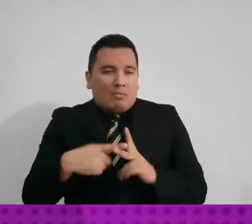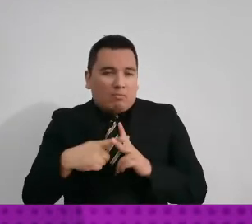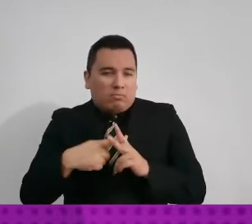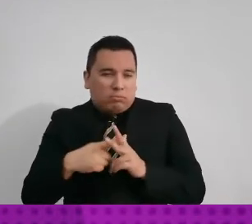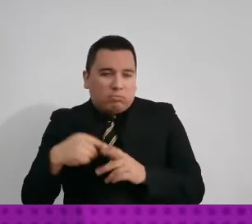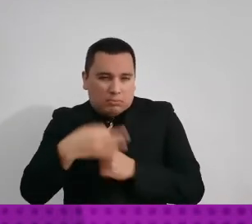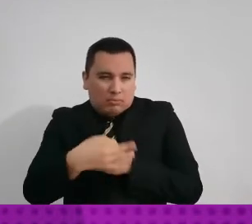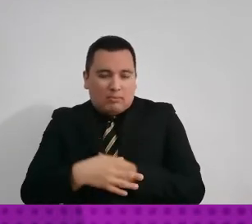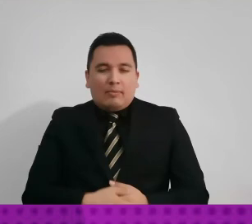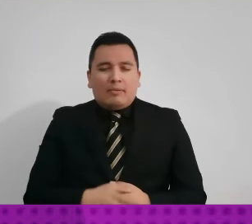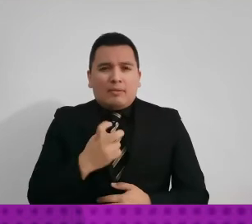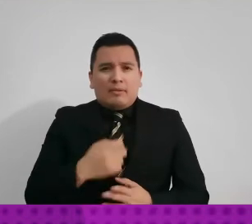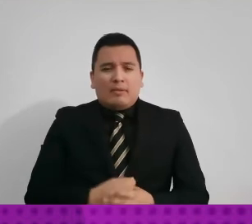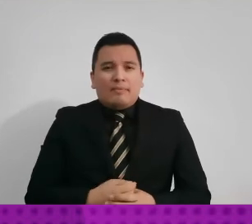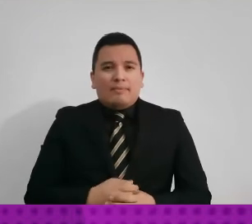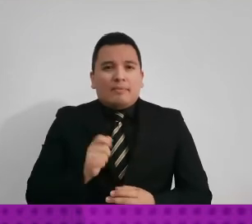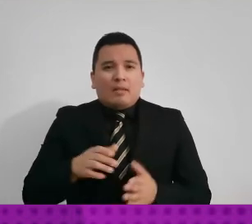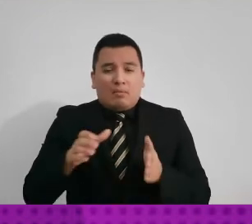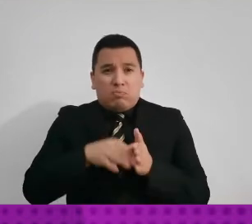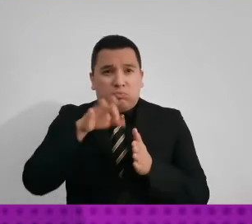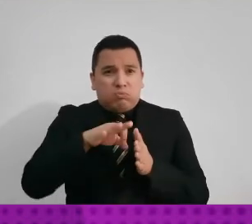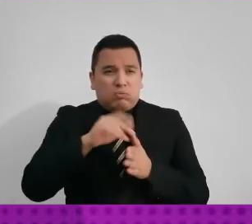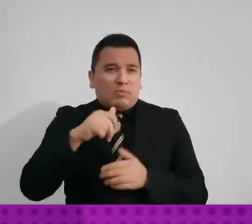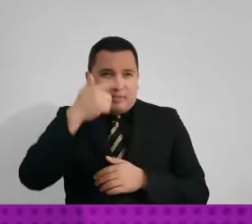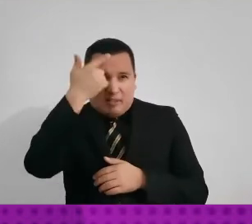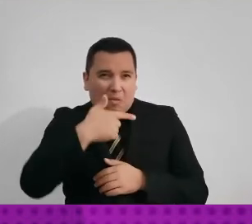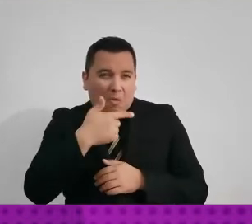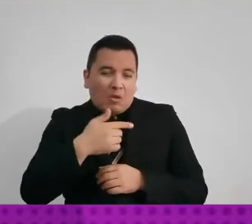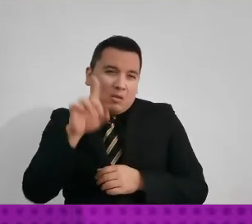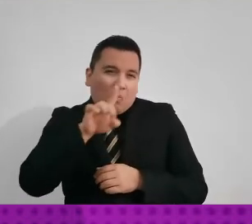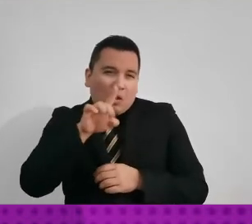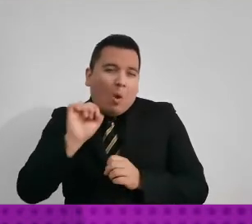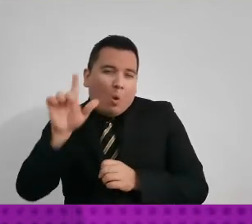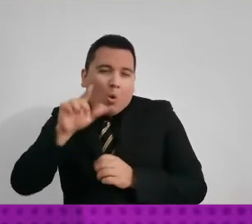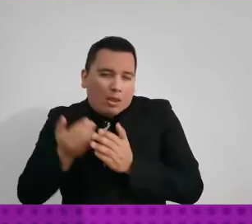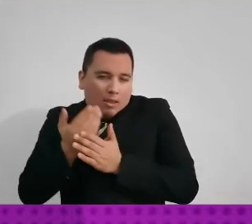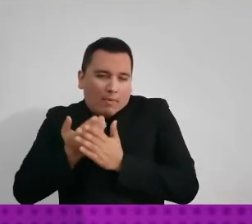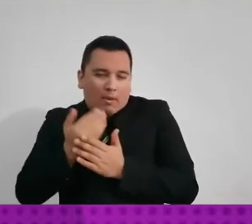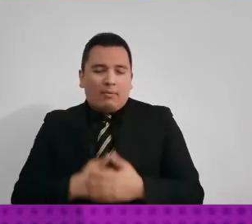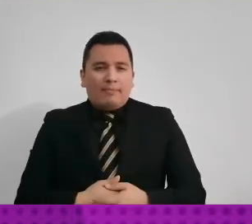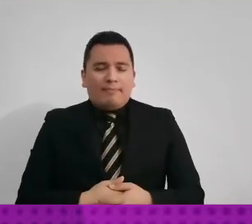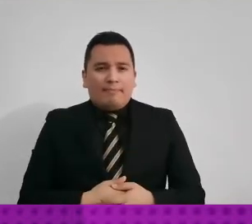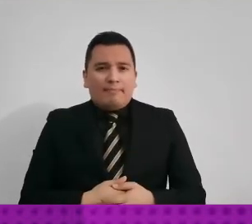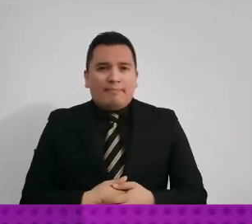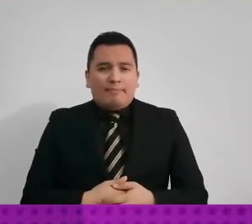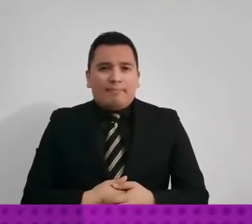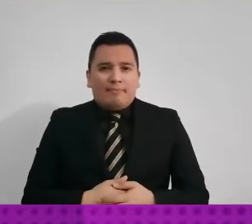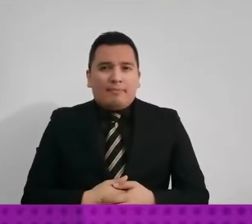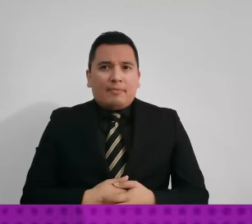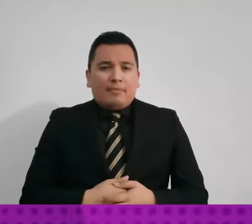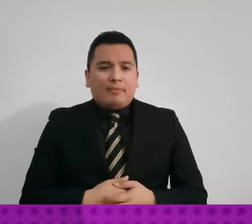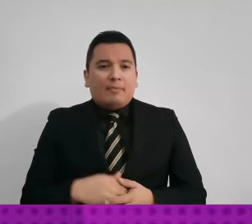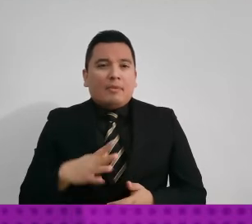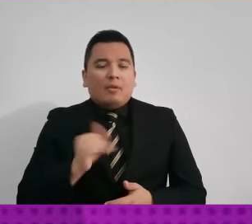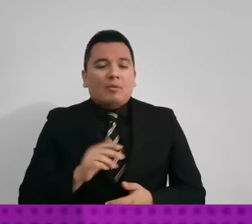Resultados Electorales Preliminares. Ese se da a conocer durante la noche del domingo y en las primeras horas del lunes